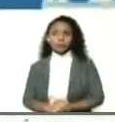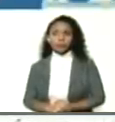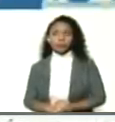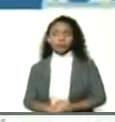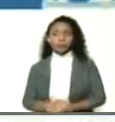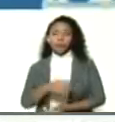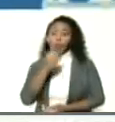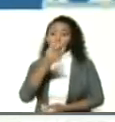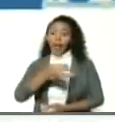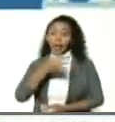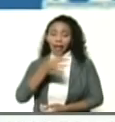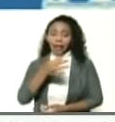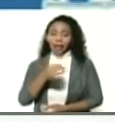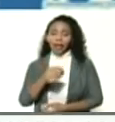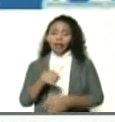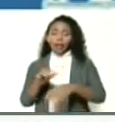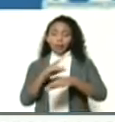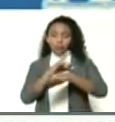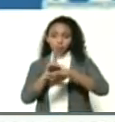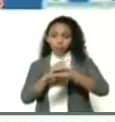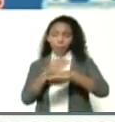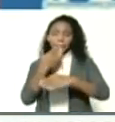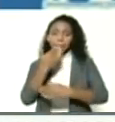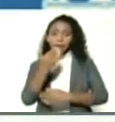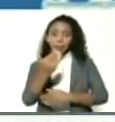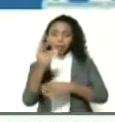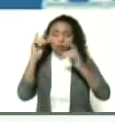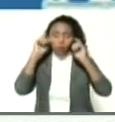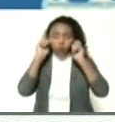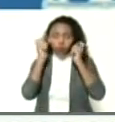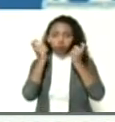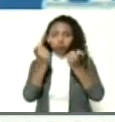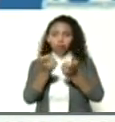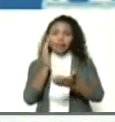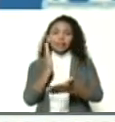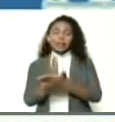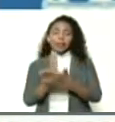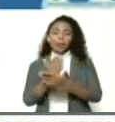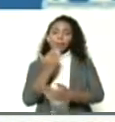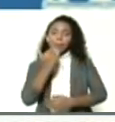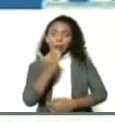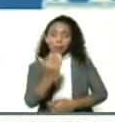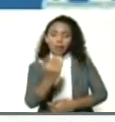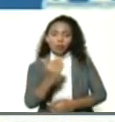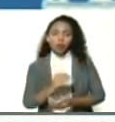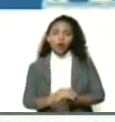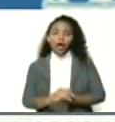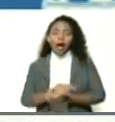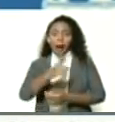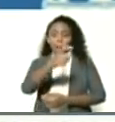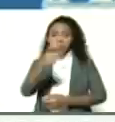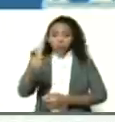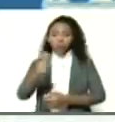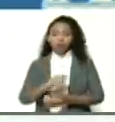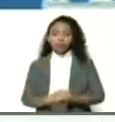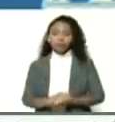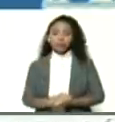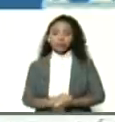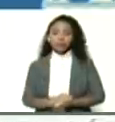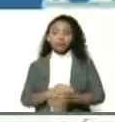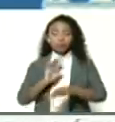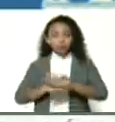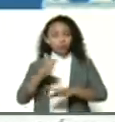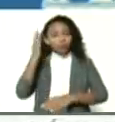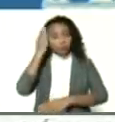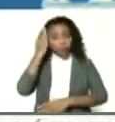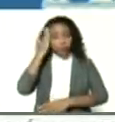Muy buenas tardes, voy a retirarme el tapabocas. Siempre pedimos permiso a los presentes, porque